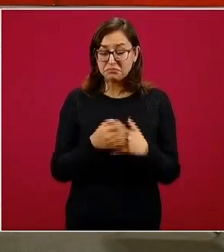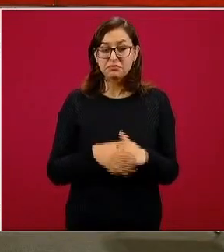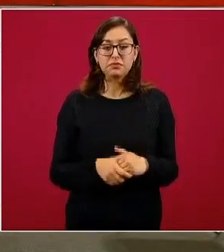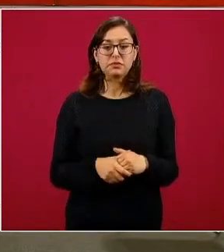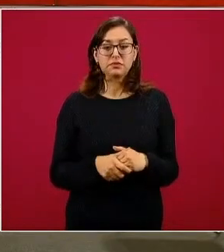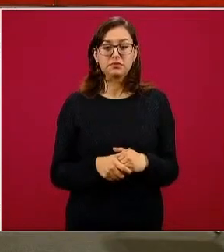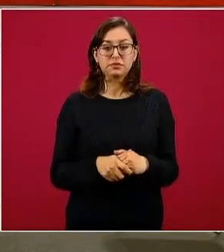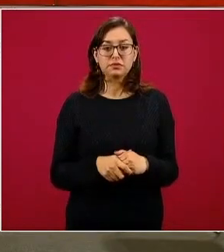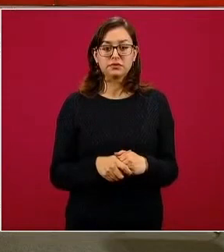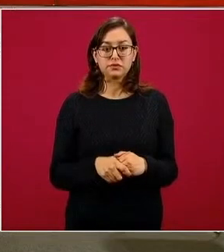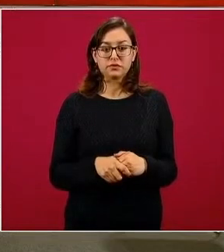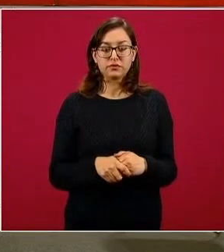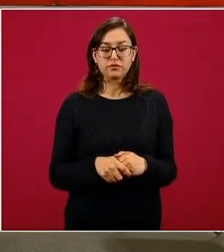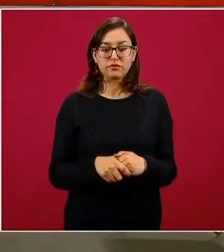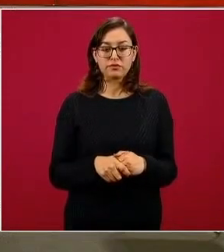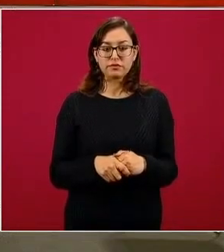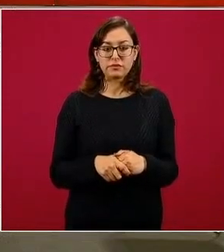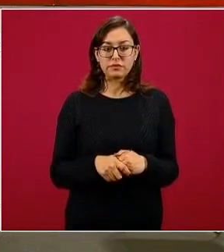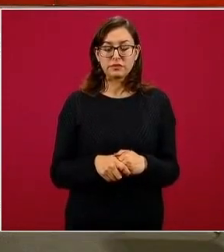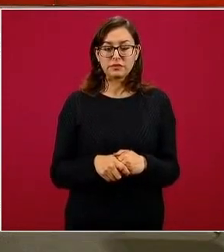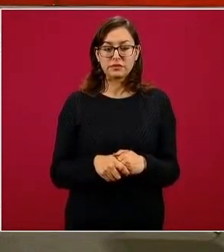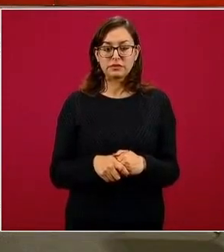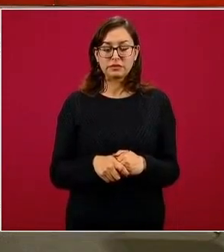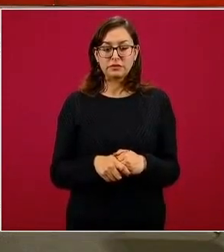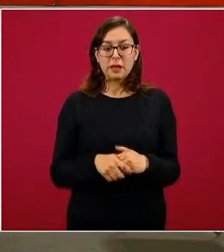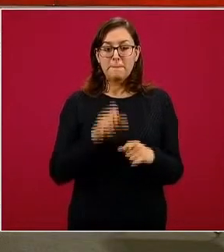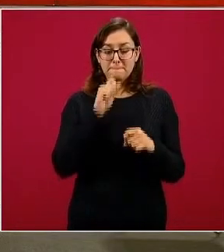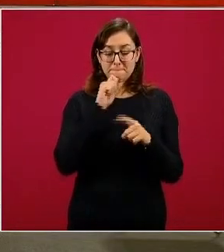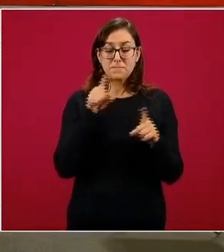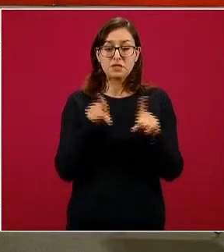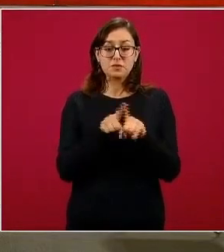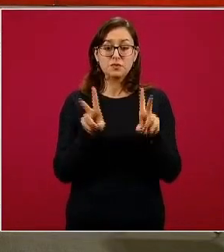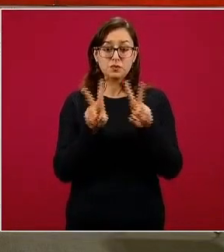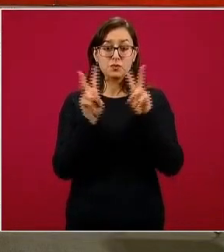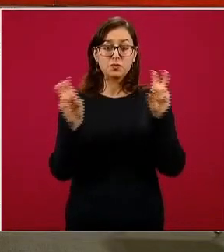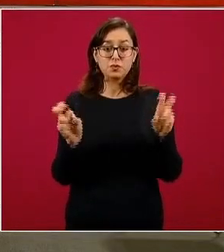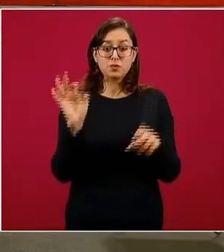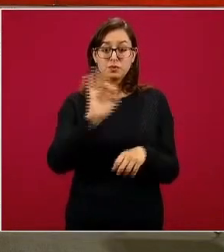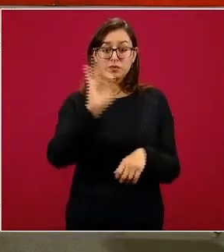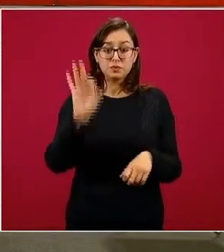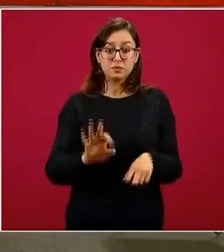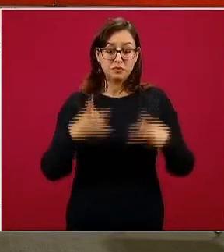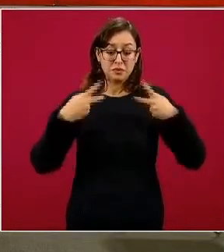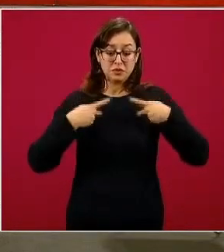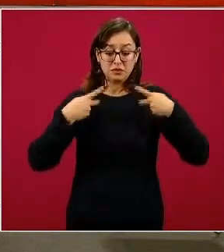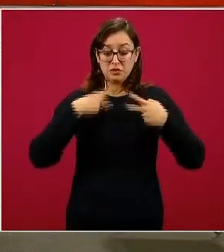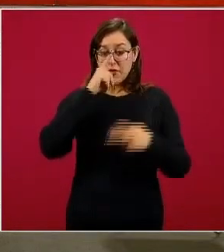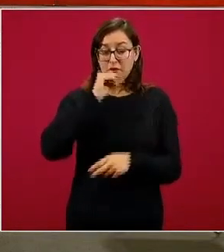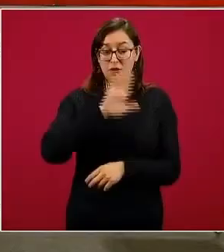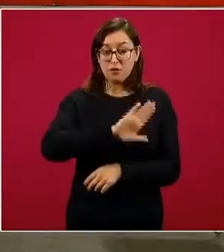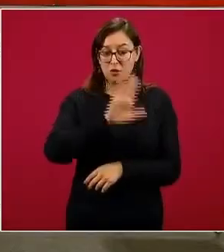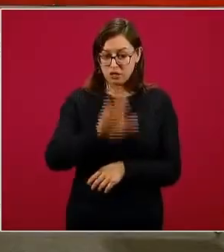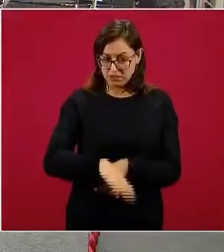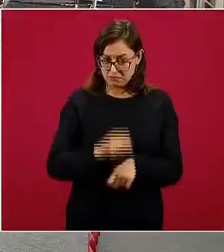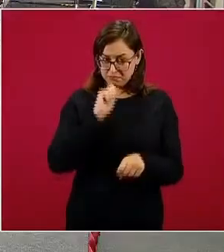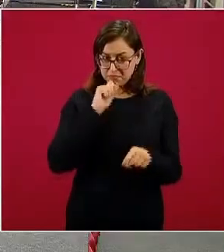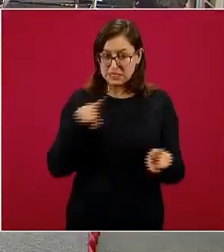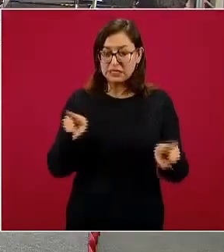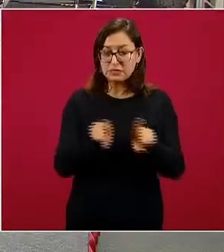Igual para la parte de las tasas de letalidad. Y otra